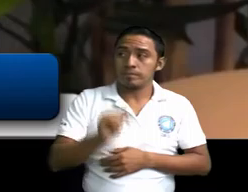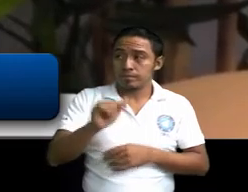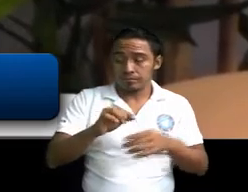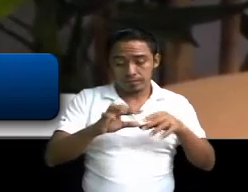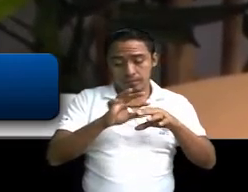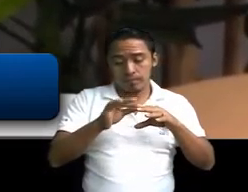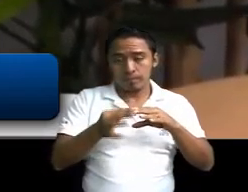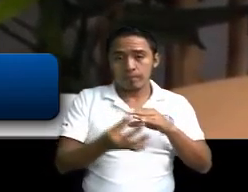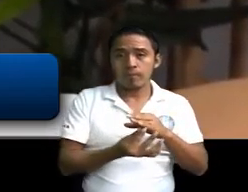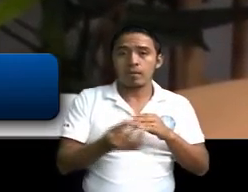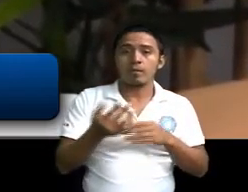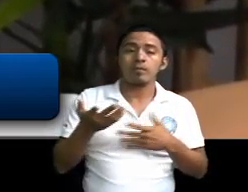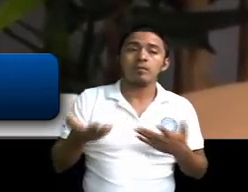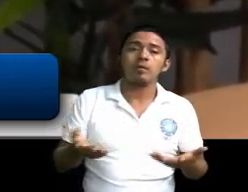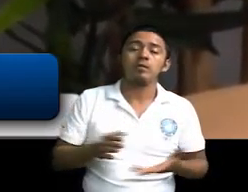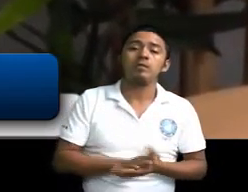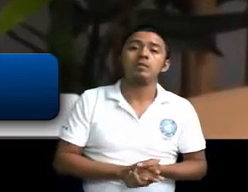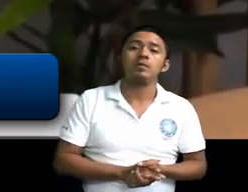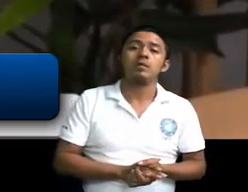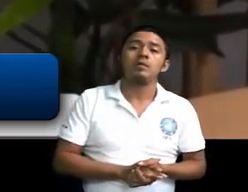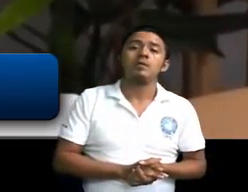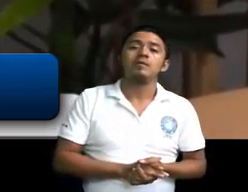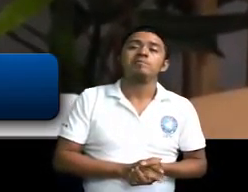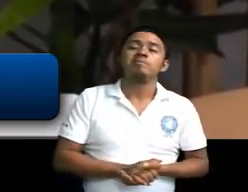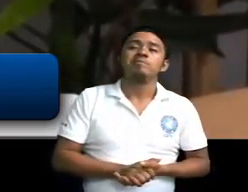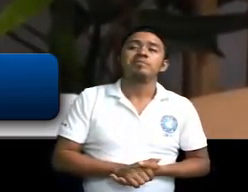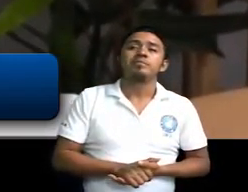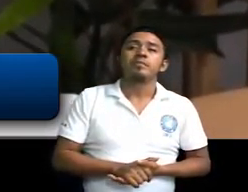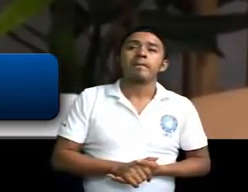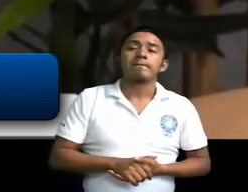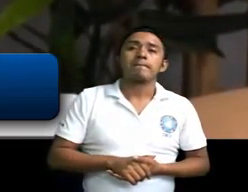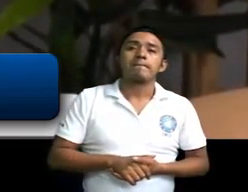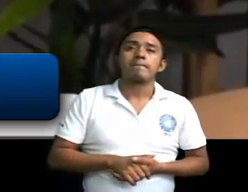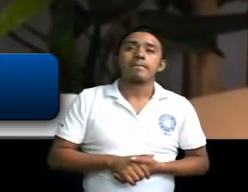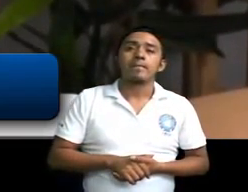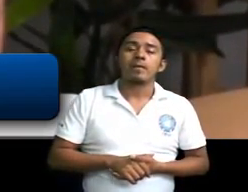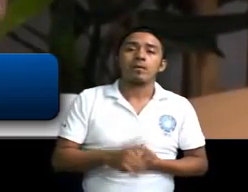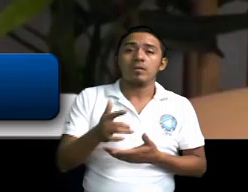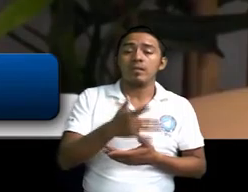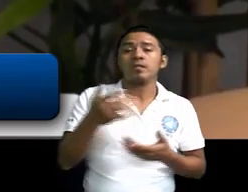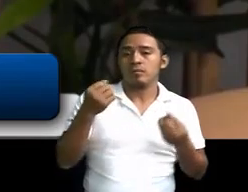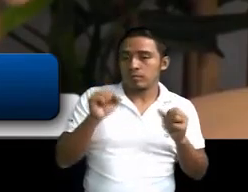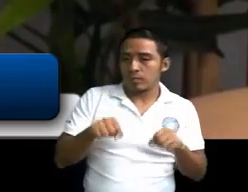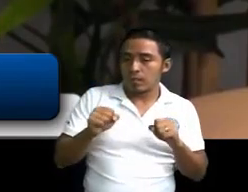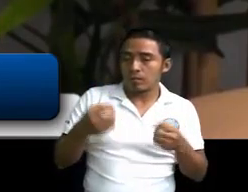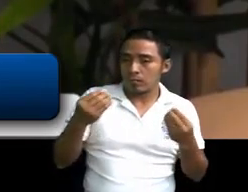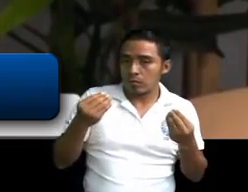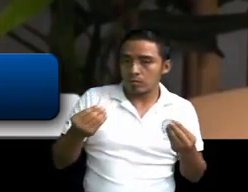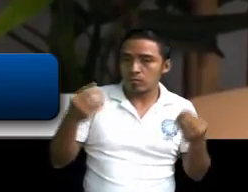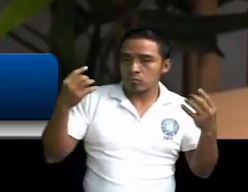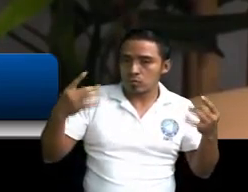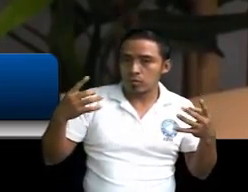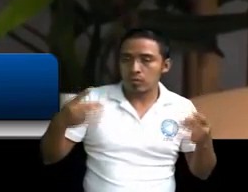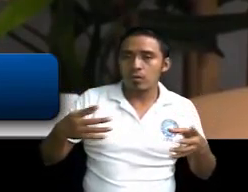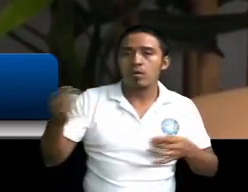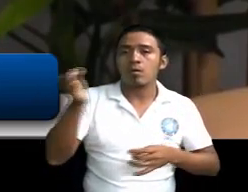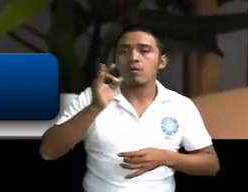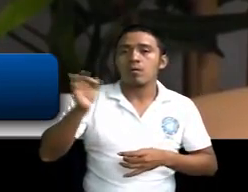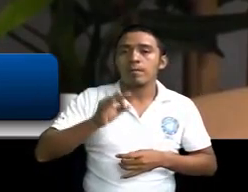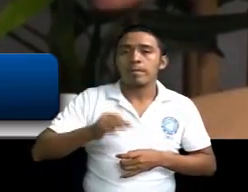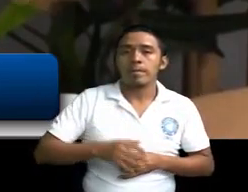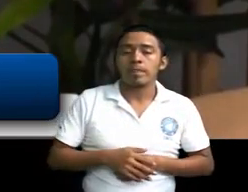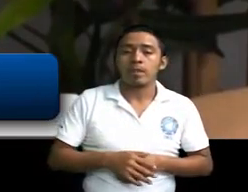sinovial. Entonces, este tejido se inflama y produce dolor a nivel de la cadera, pero que, como lo dice en su nombre,